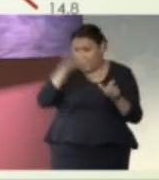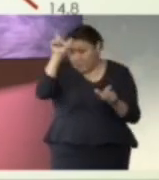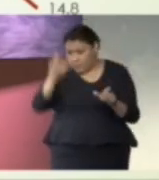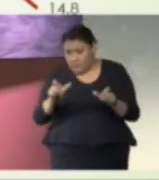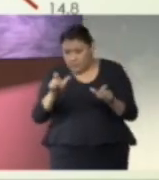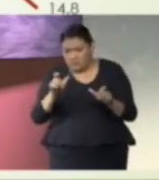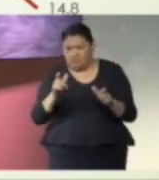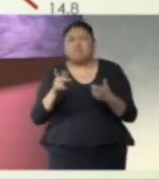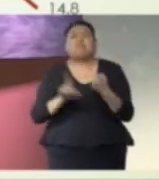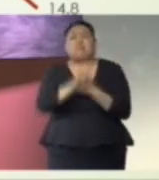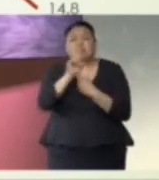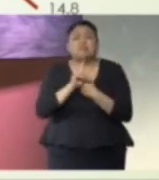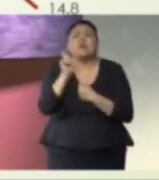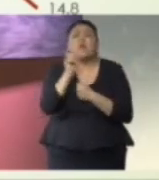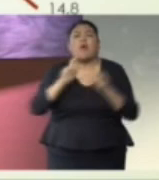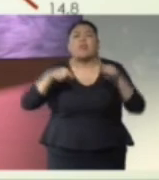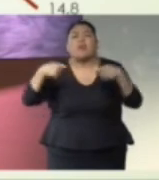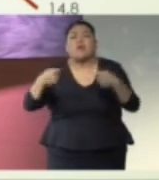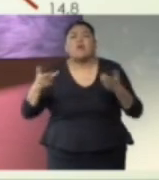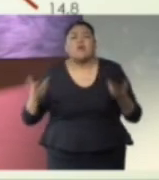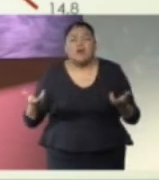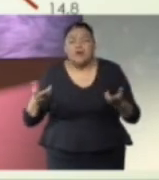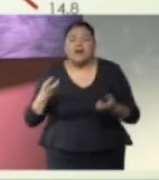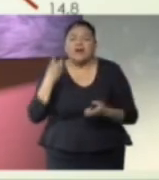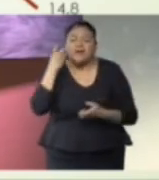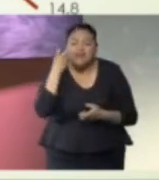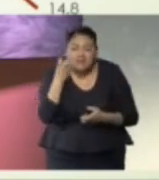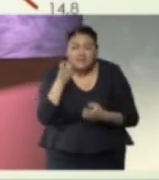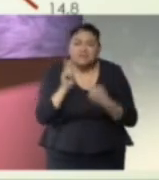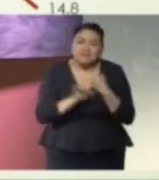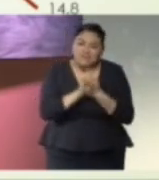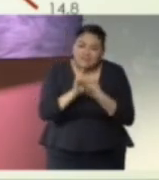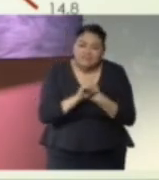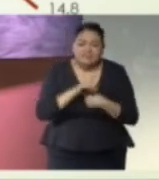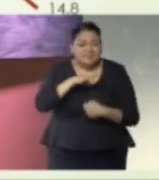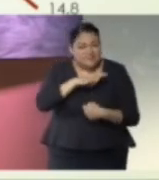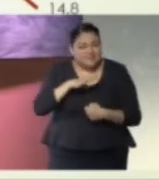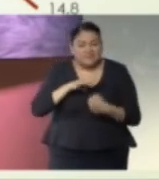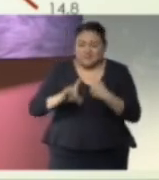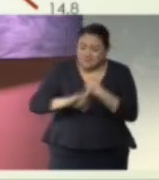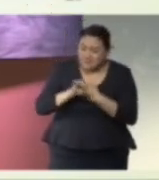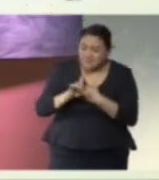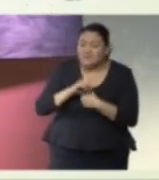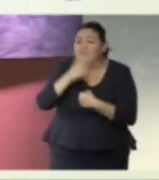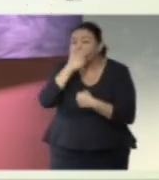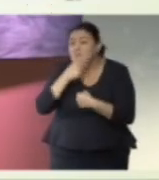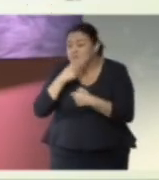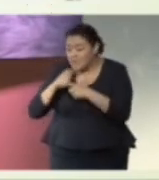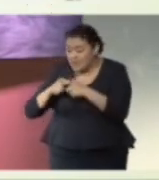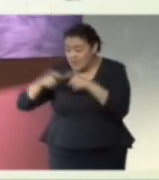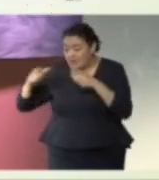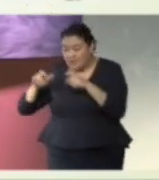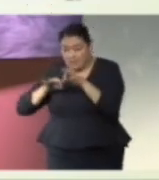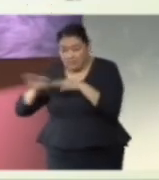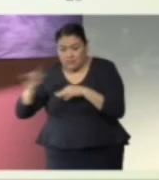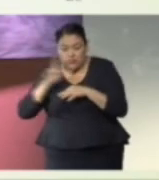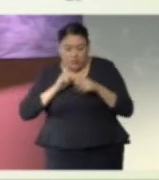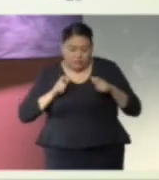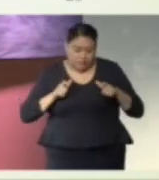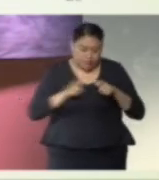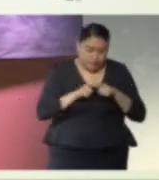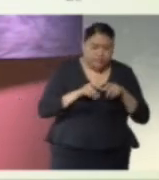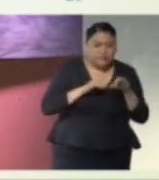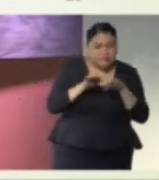pueden representar un problema, en el menor acceso a este mercado de trabajo. Por otra parte, y voy a irme un poco rápido con